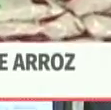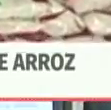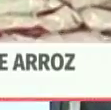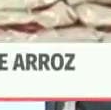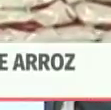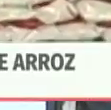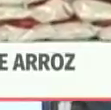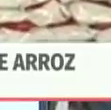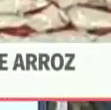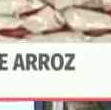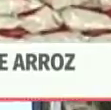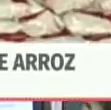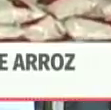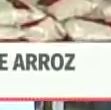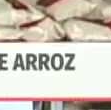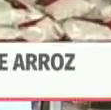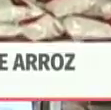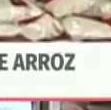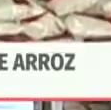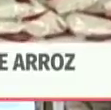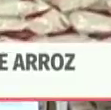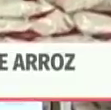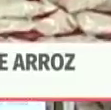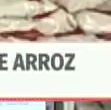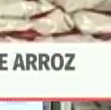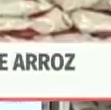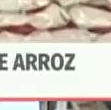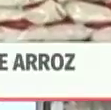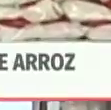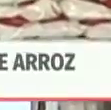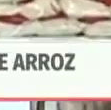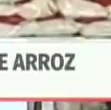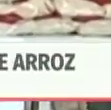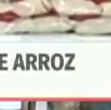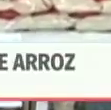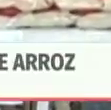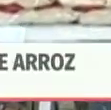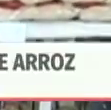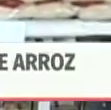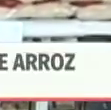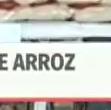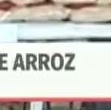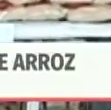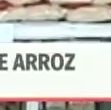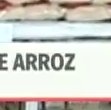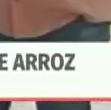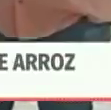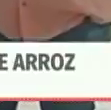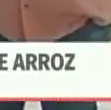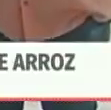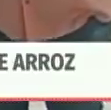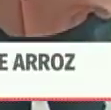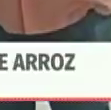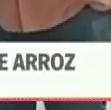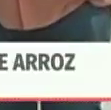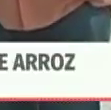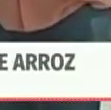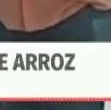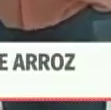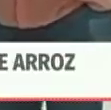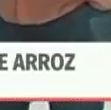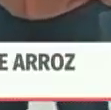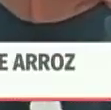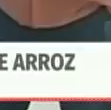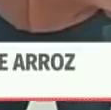Asimismo, todo el proceso de trillado tiene una capacidad de 7.5 toneladas hora. Ya podemos